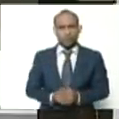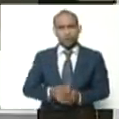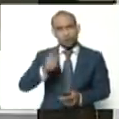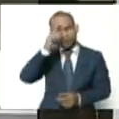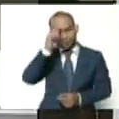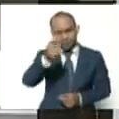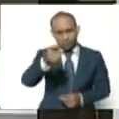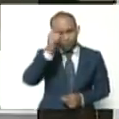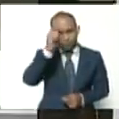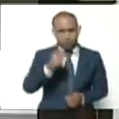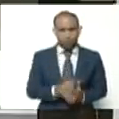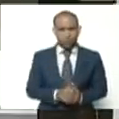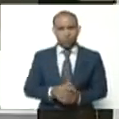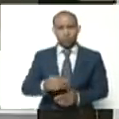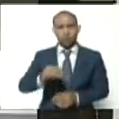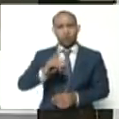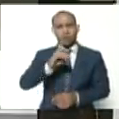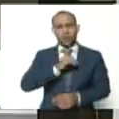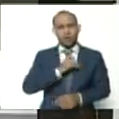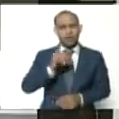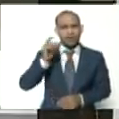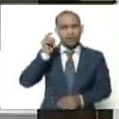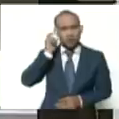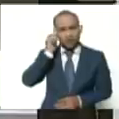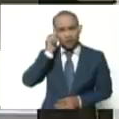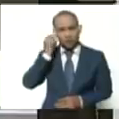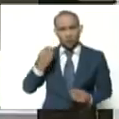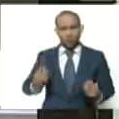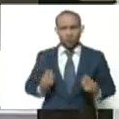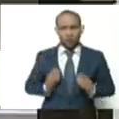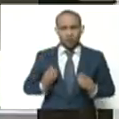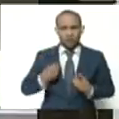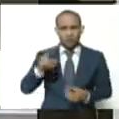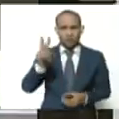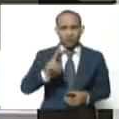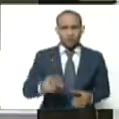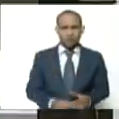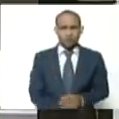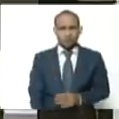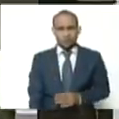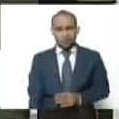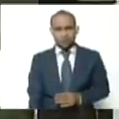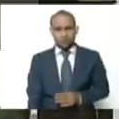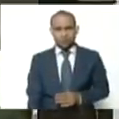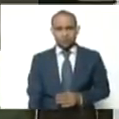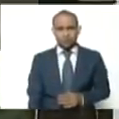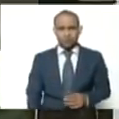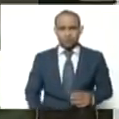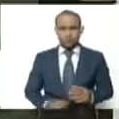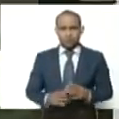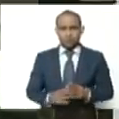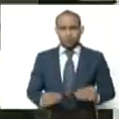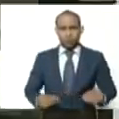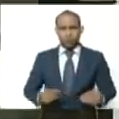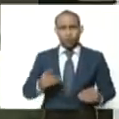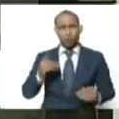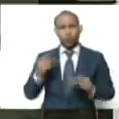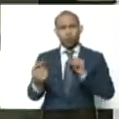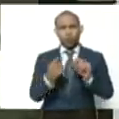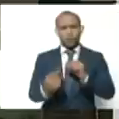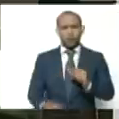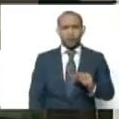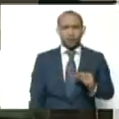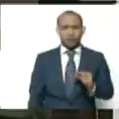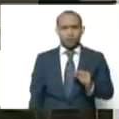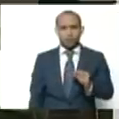honor, la dignidad y la vida de la mujer venezolana. Y por eso todo este debate, yo lo